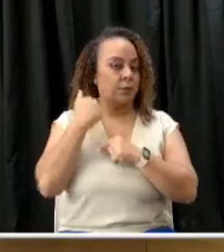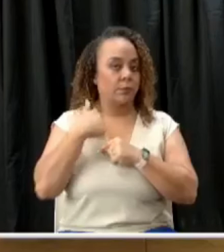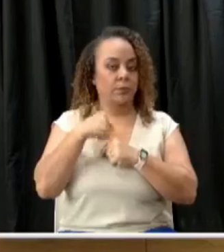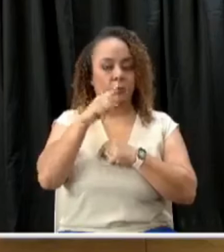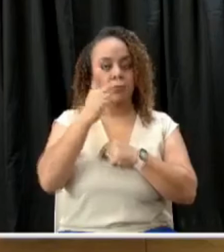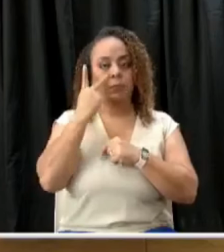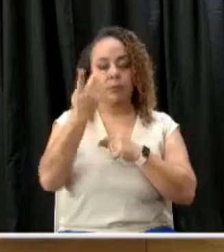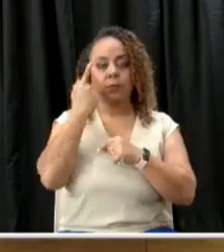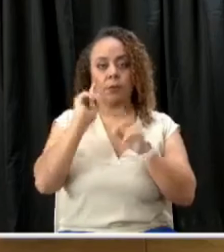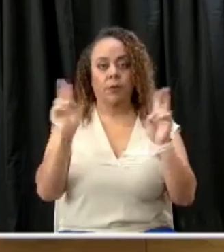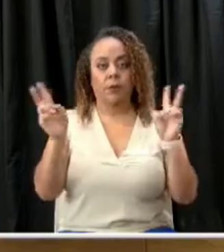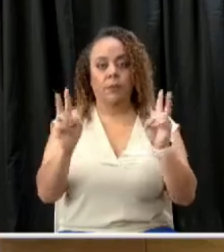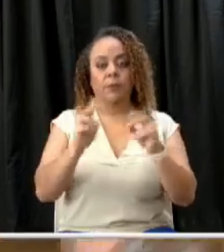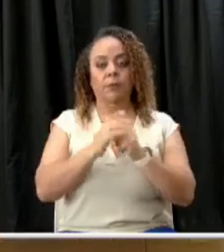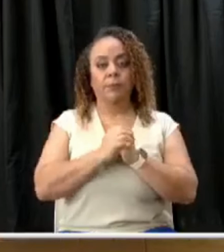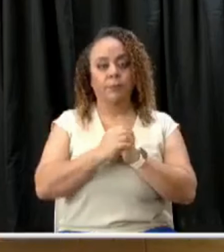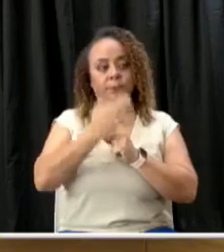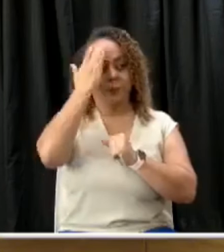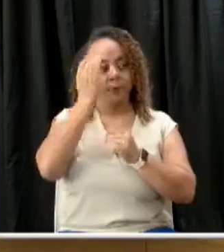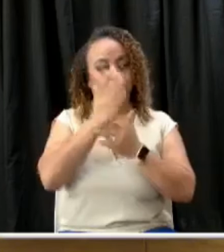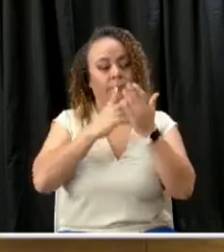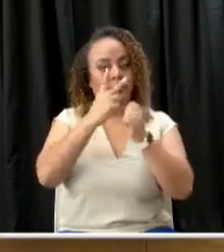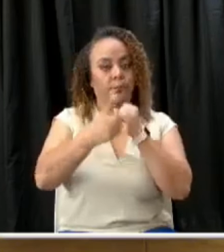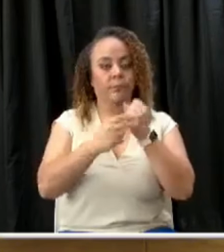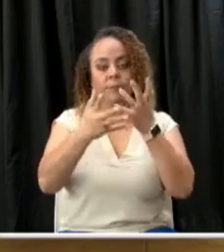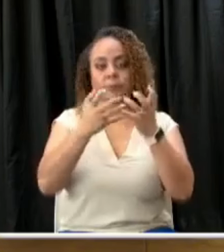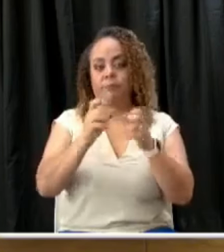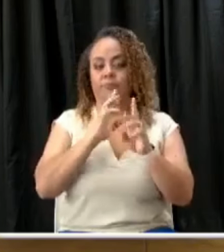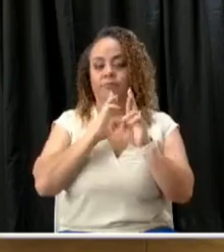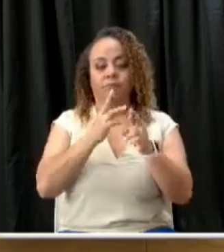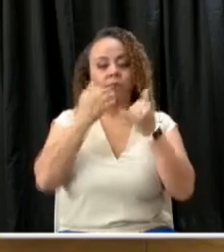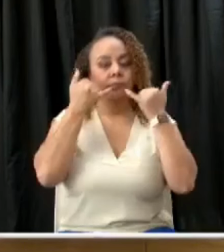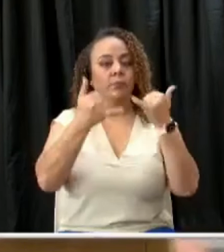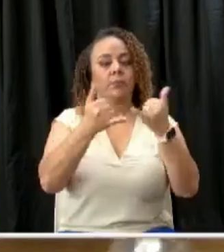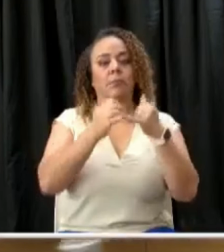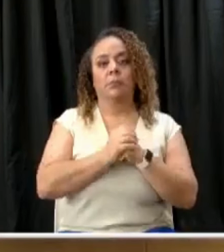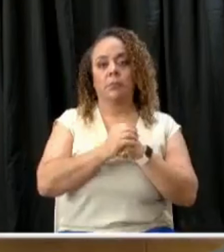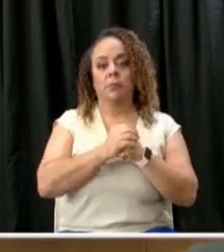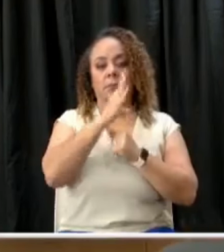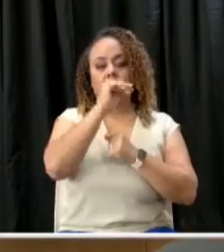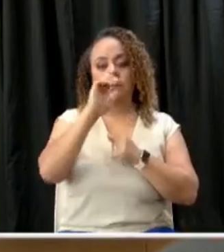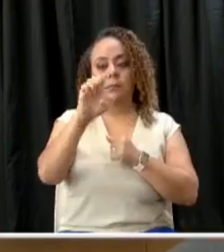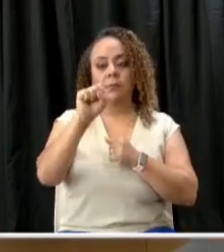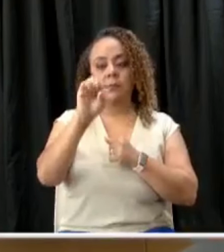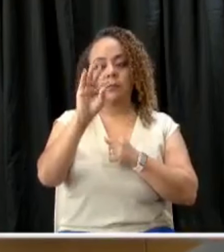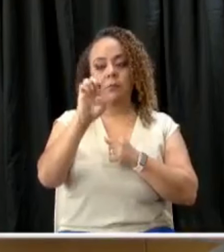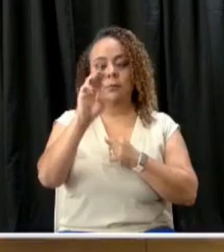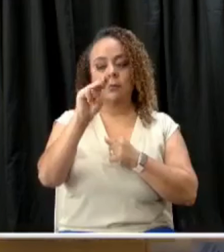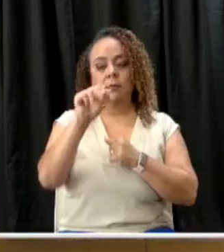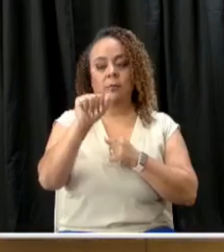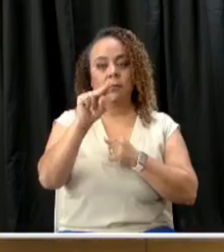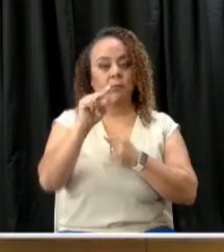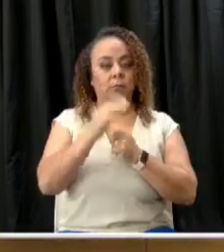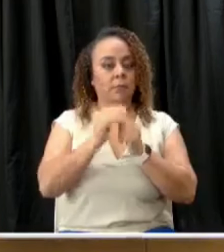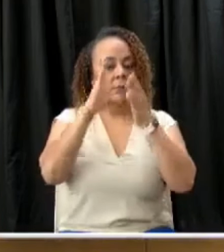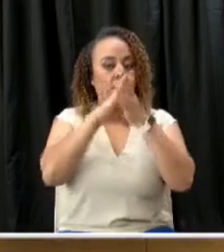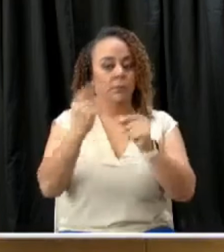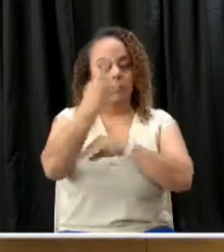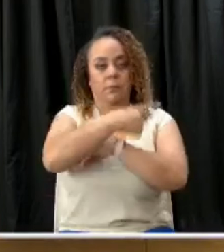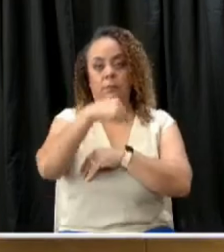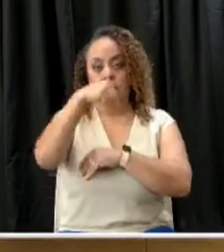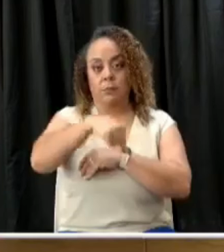través de esta transmisión en vivo, porque a veces queremos los resultados de inmediato, ¿verdad? Y Esteban nos comenta el día de hoy que realmente